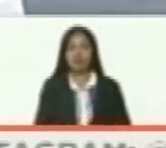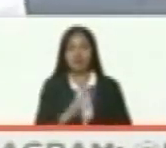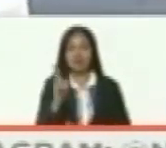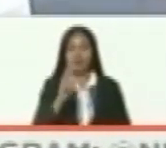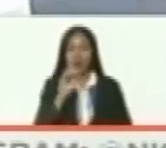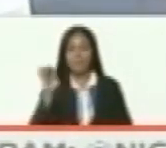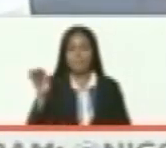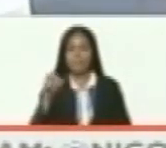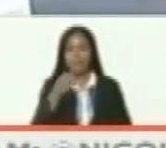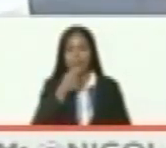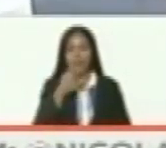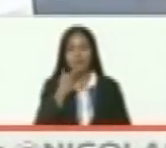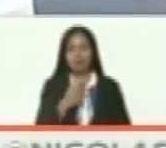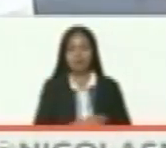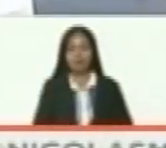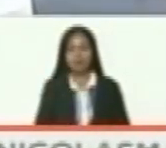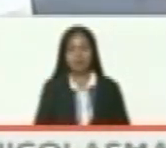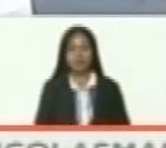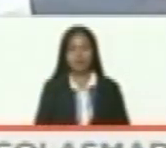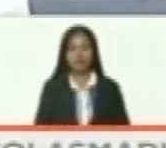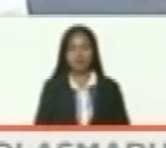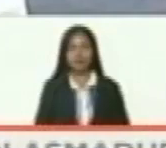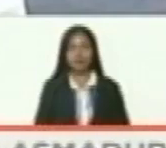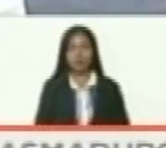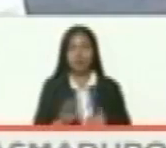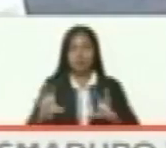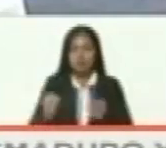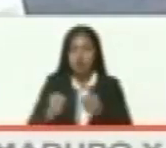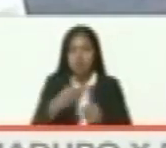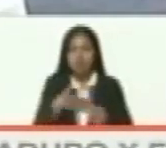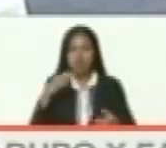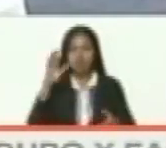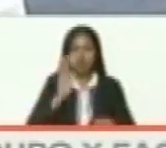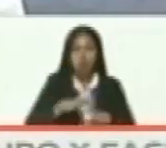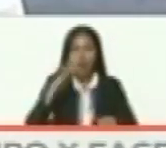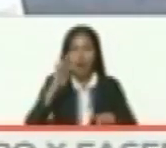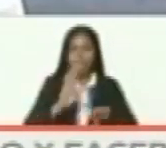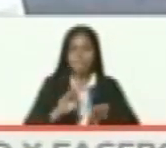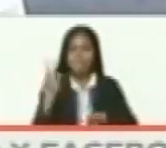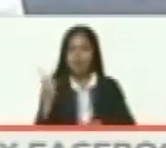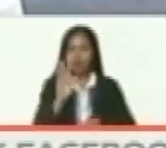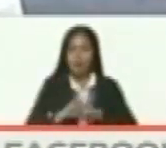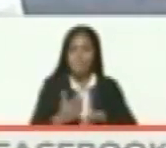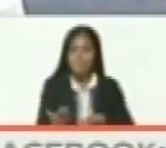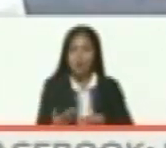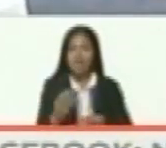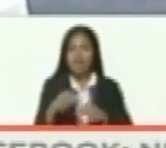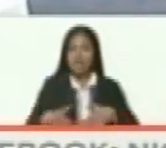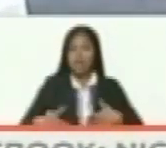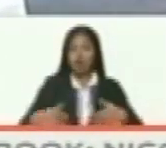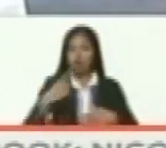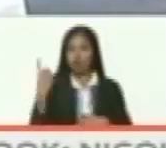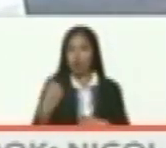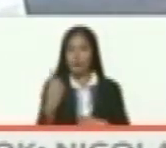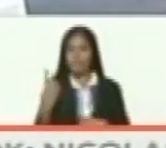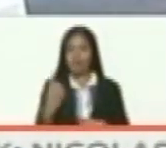bello, bello, bello. Por eso que los imperios quieren ponerle la mano, porque Venezuela es un país no solamente rico, no solamente